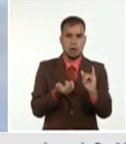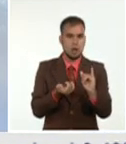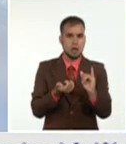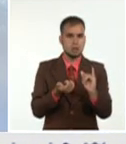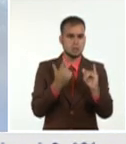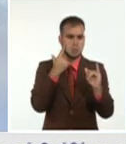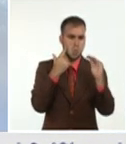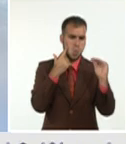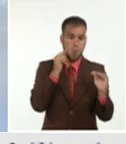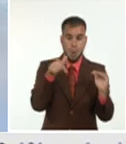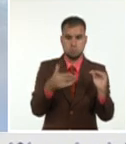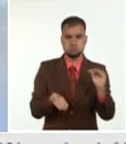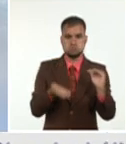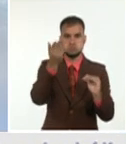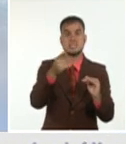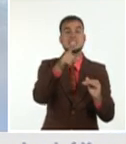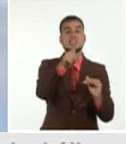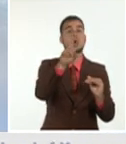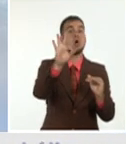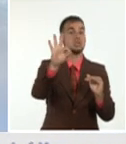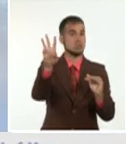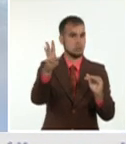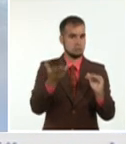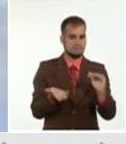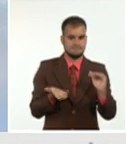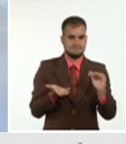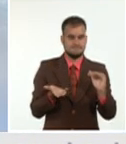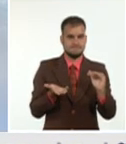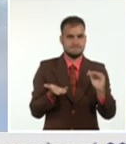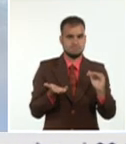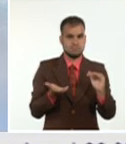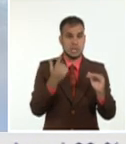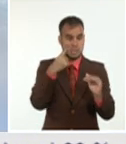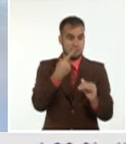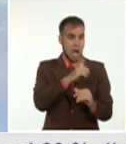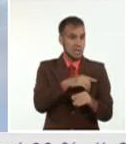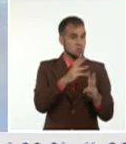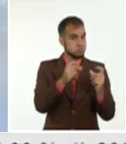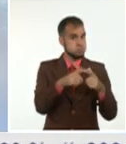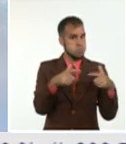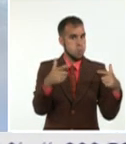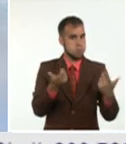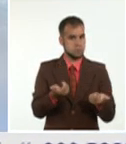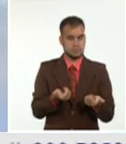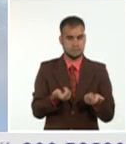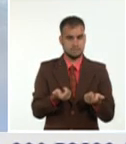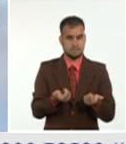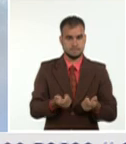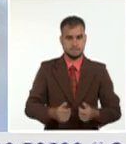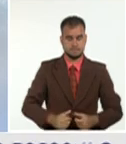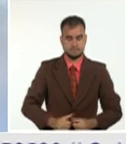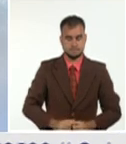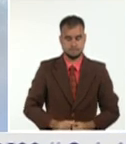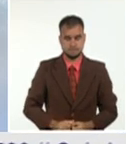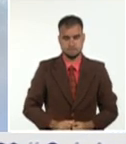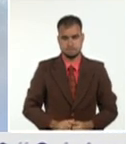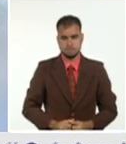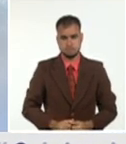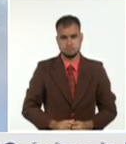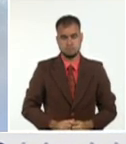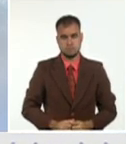ayer, que ya era una cifra elevada de casos activos y que está determinado por el elevado